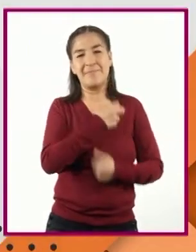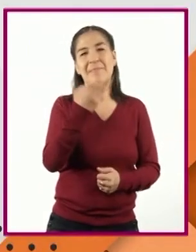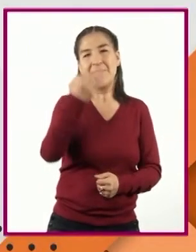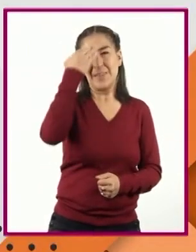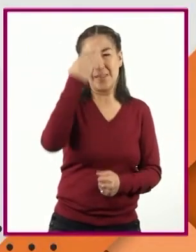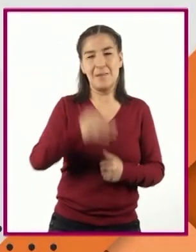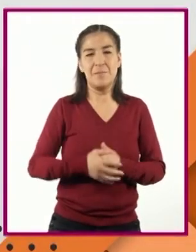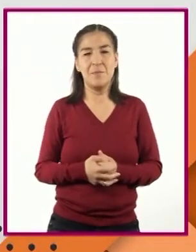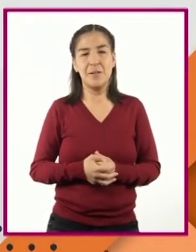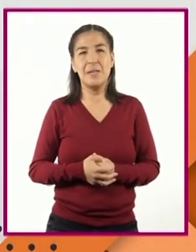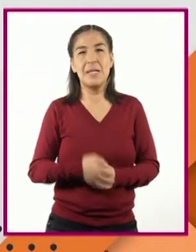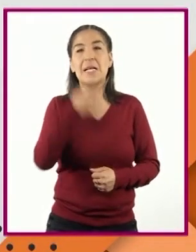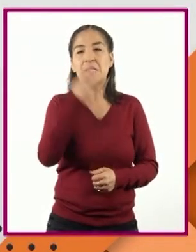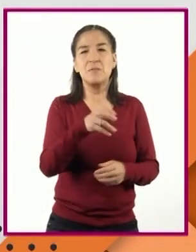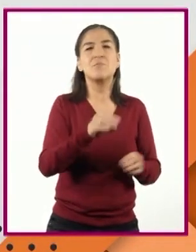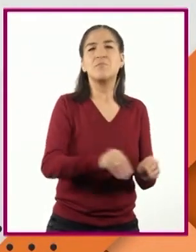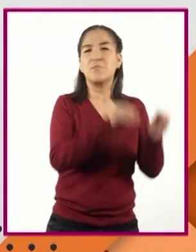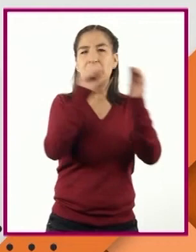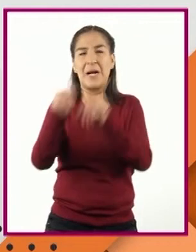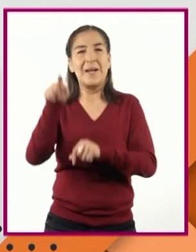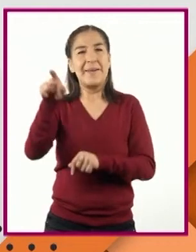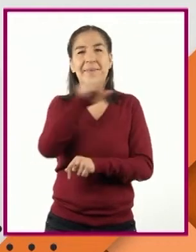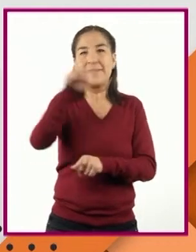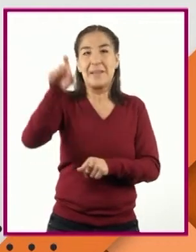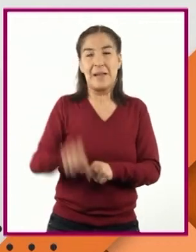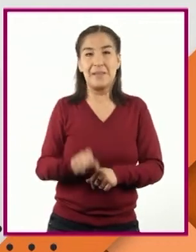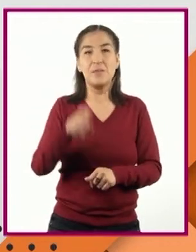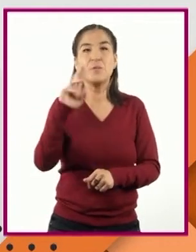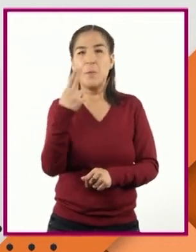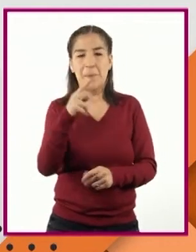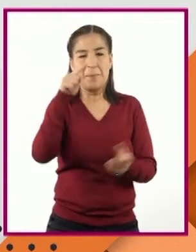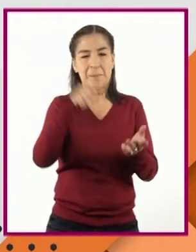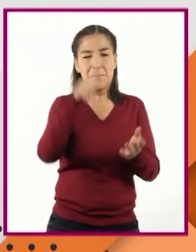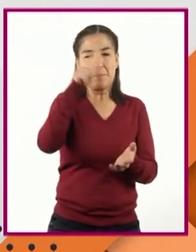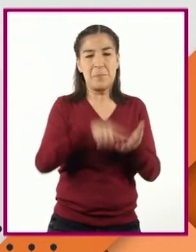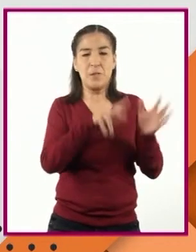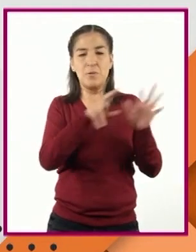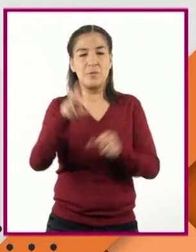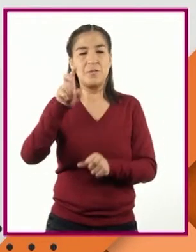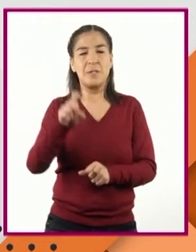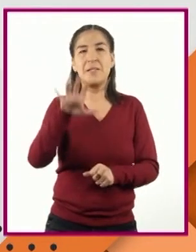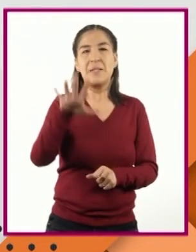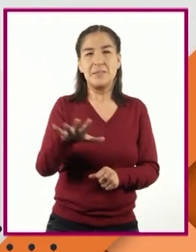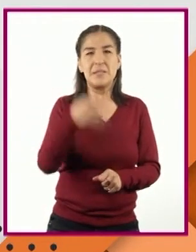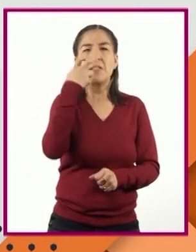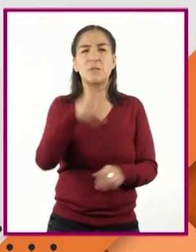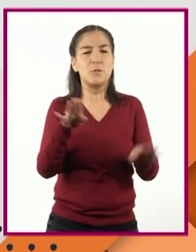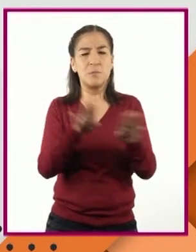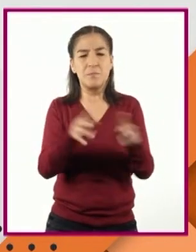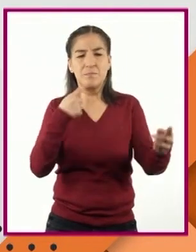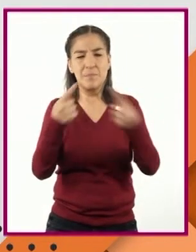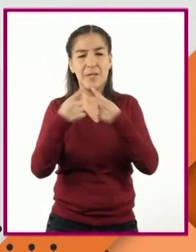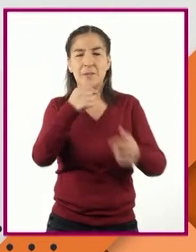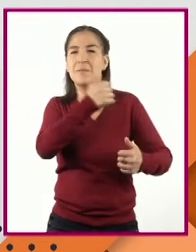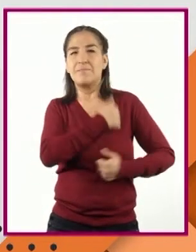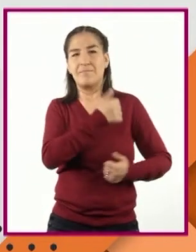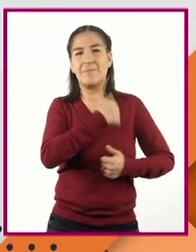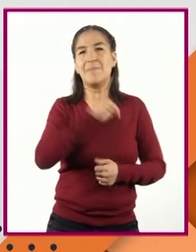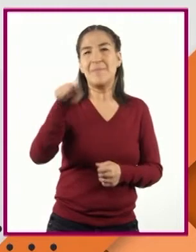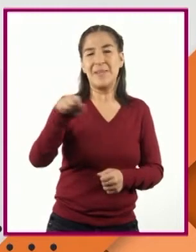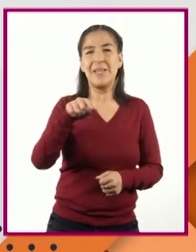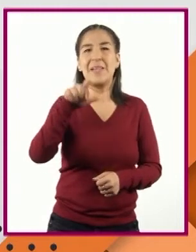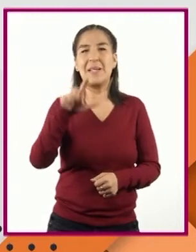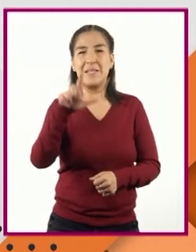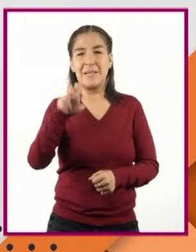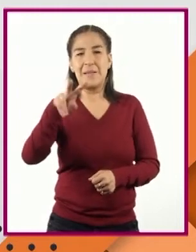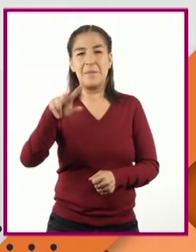periodo. Y partió rumbo a Texas en noviembre de 1835, conformando un ejército mediante la leva, es